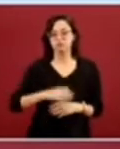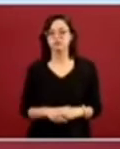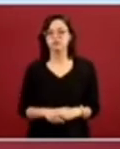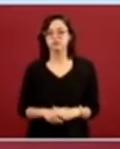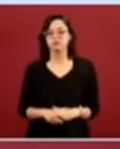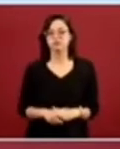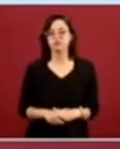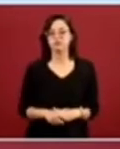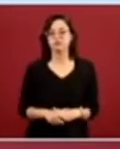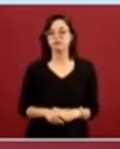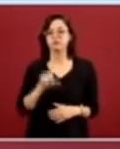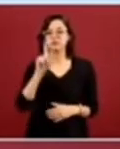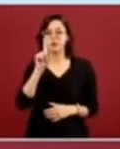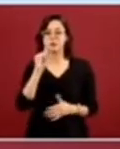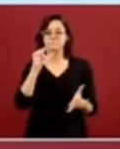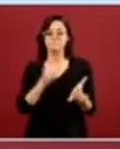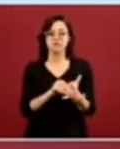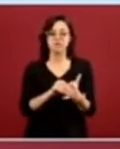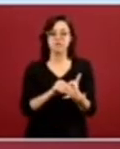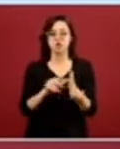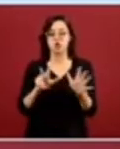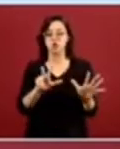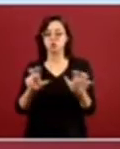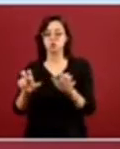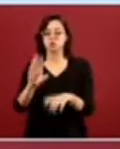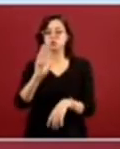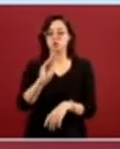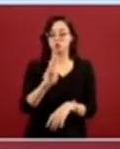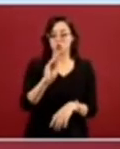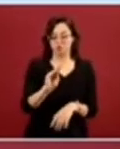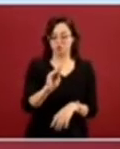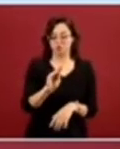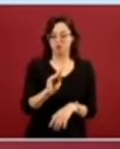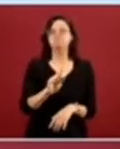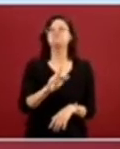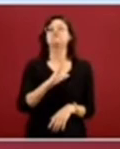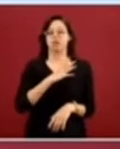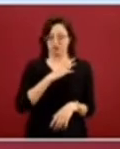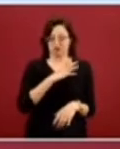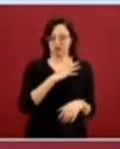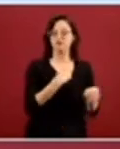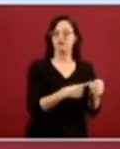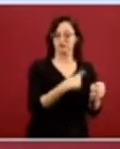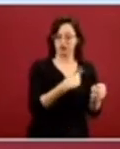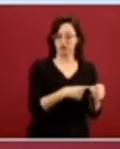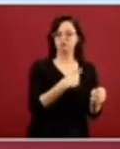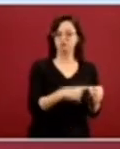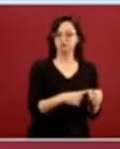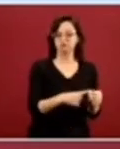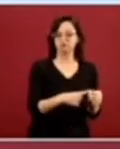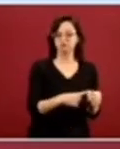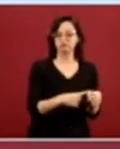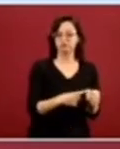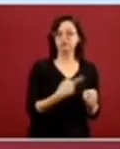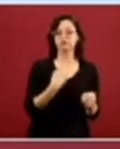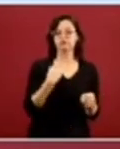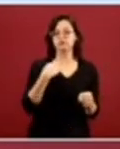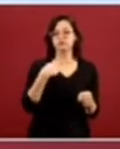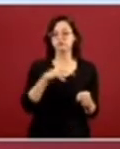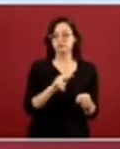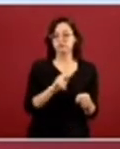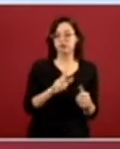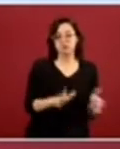casi 1.890 son los que han sido confirmados. Sin embargo, han